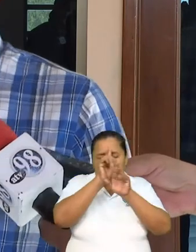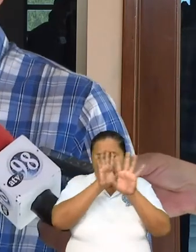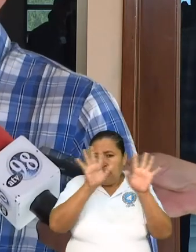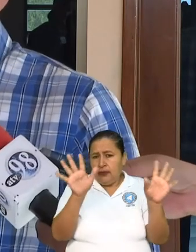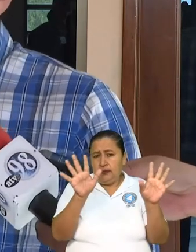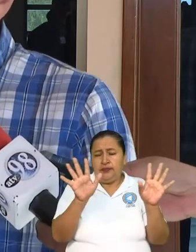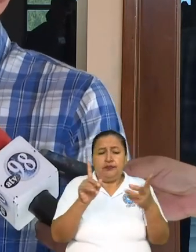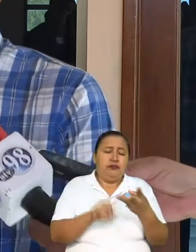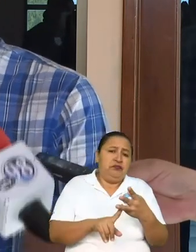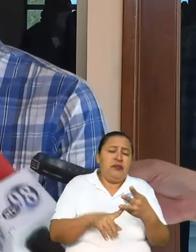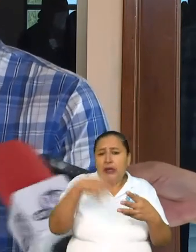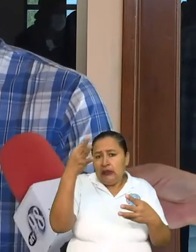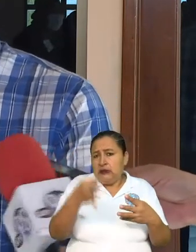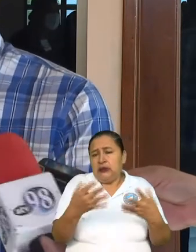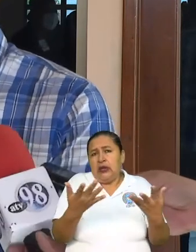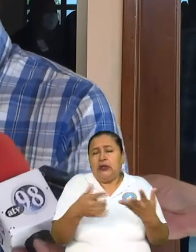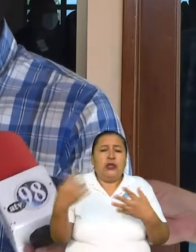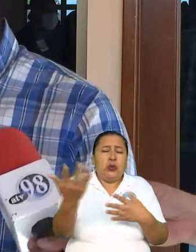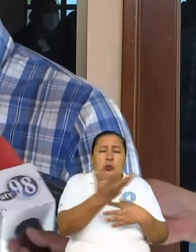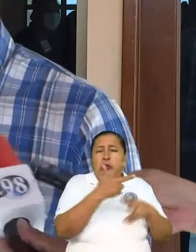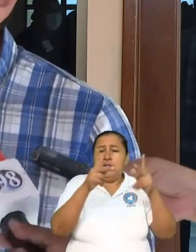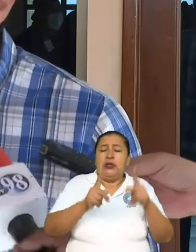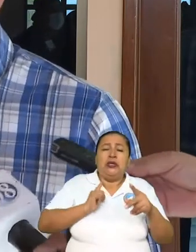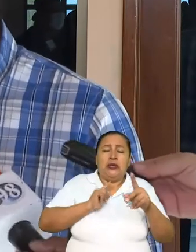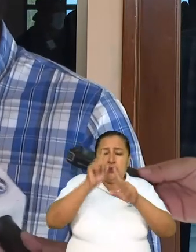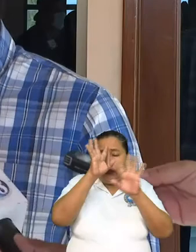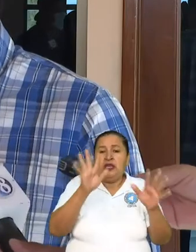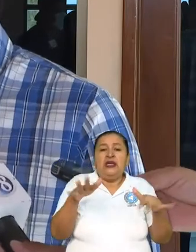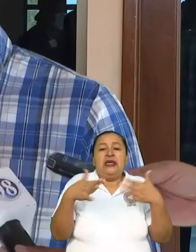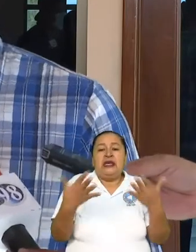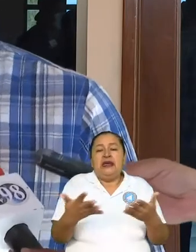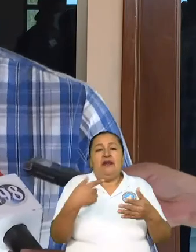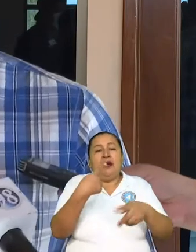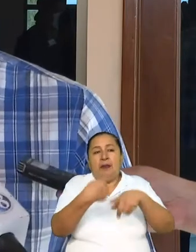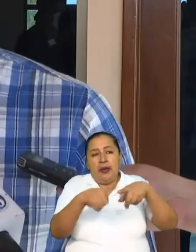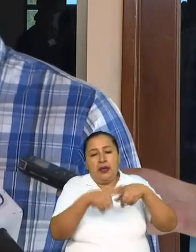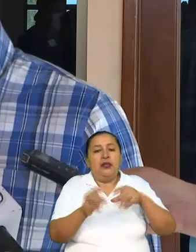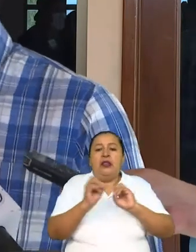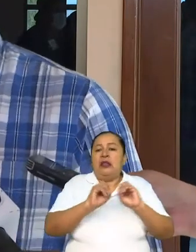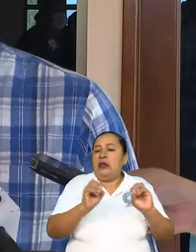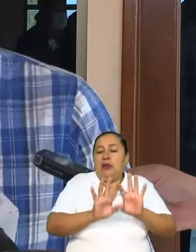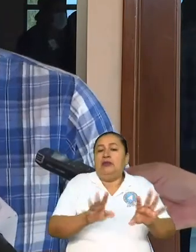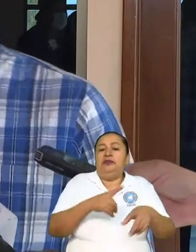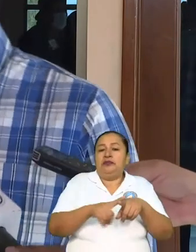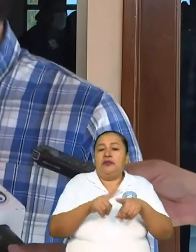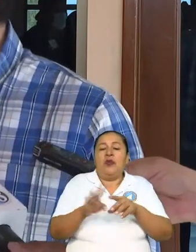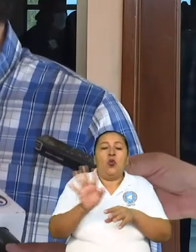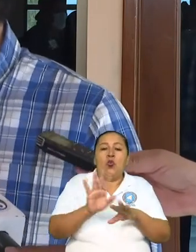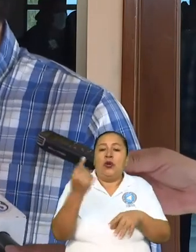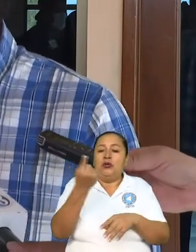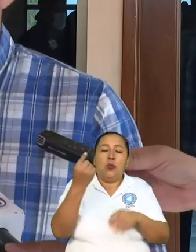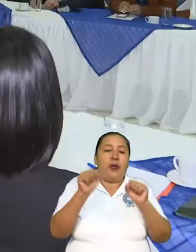transparente, garantizar de que todo el mundo esté claro qué es lo que se le va a cobrar, y nada más que eso es lo único que